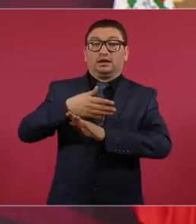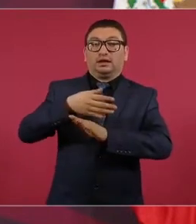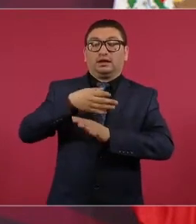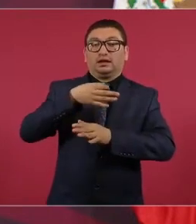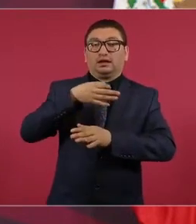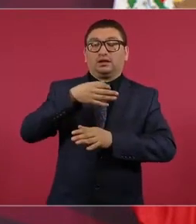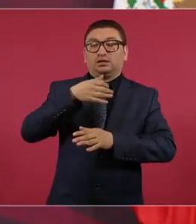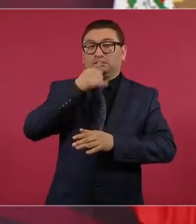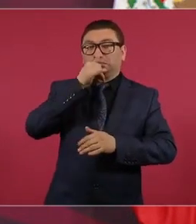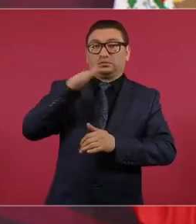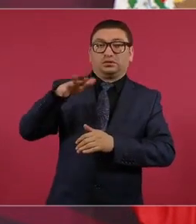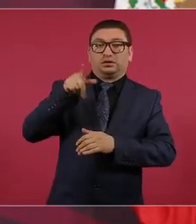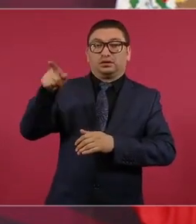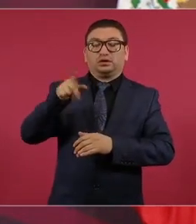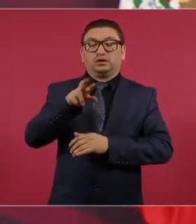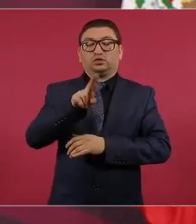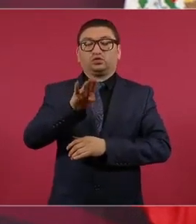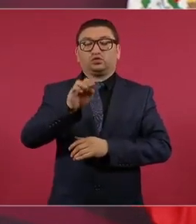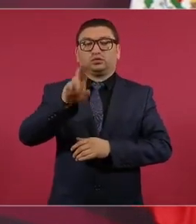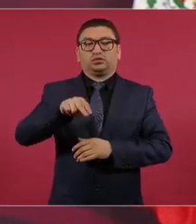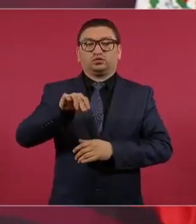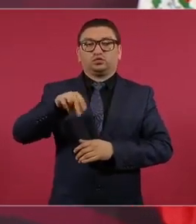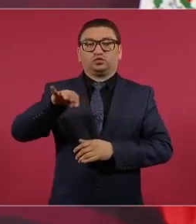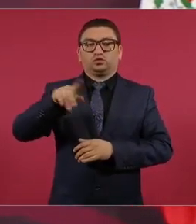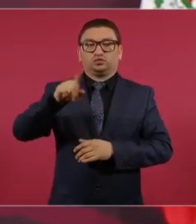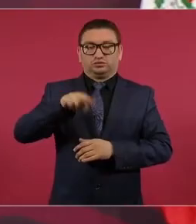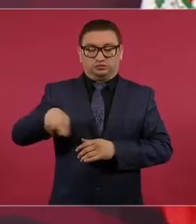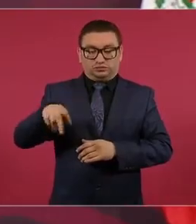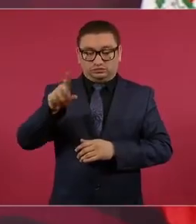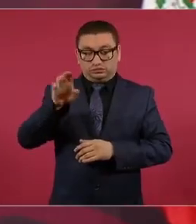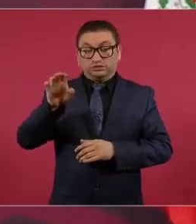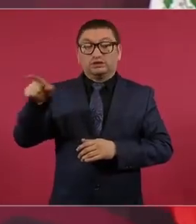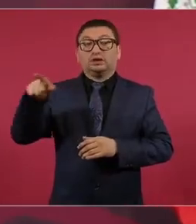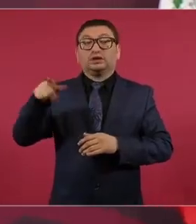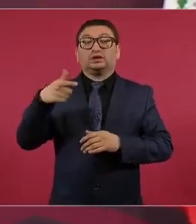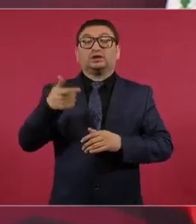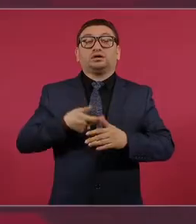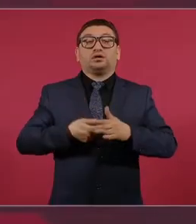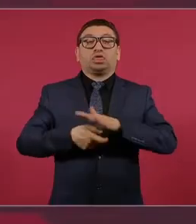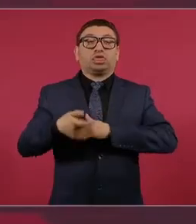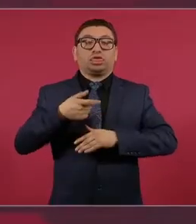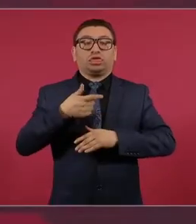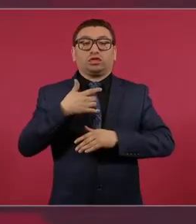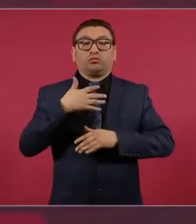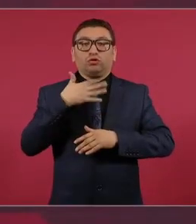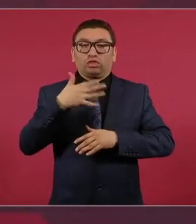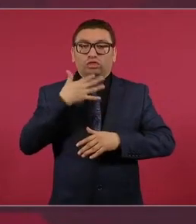Rubén Núñez de lavado de